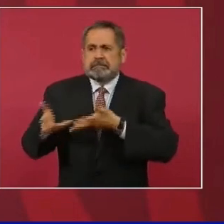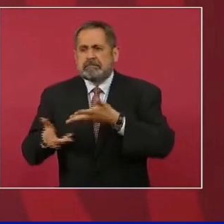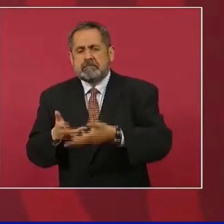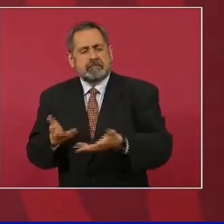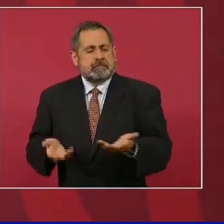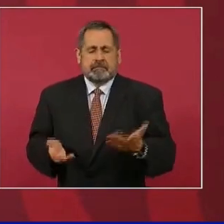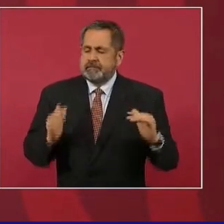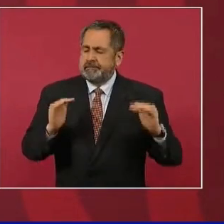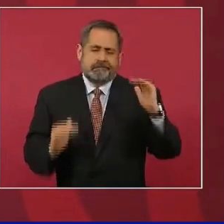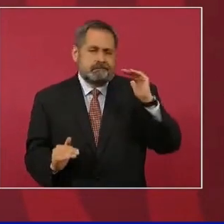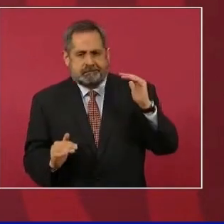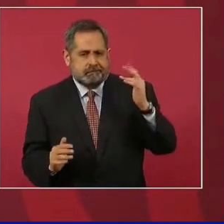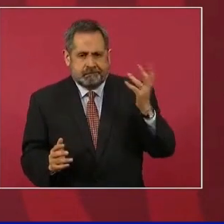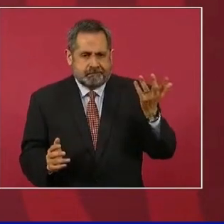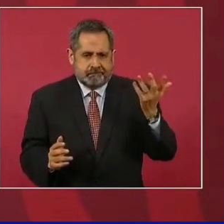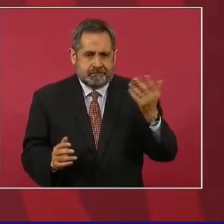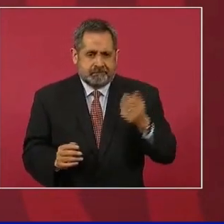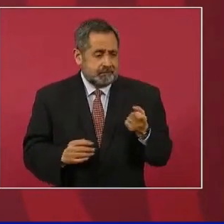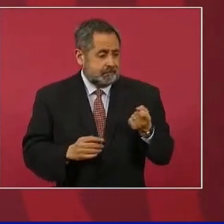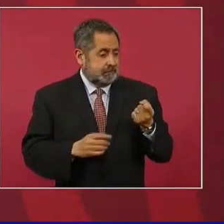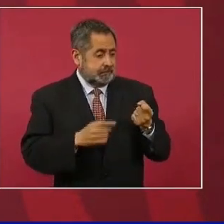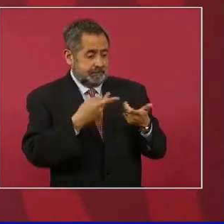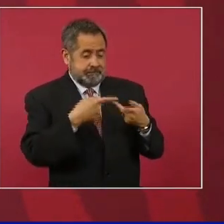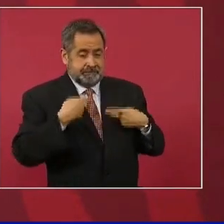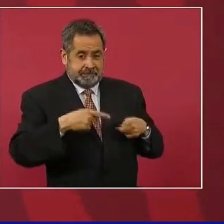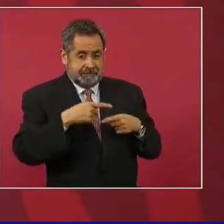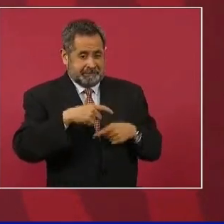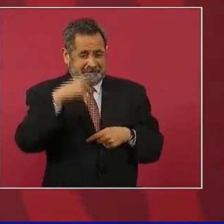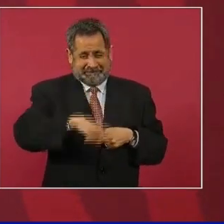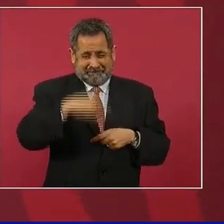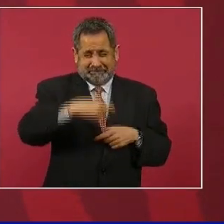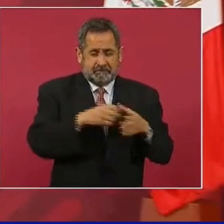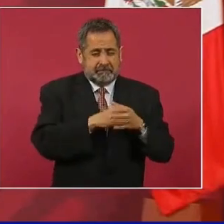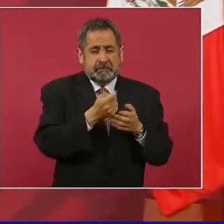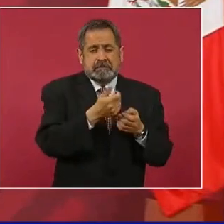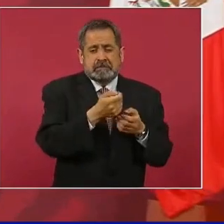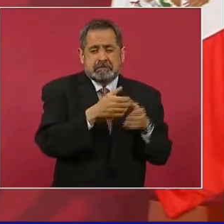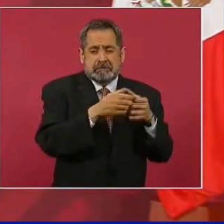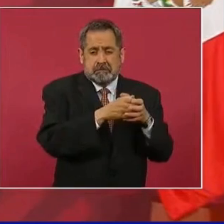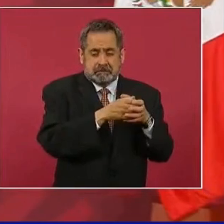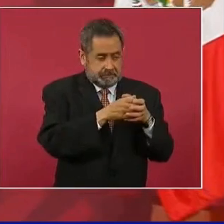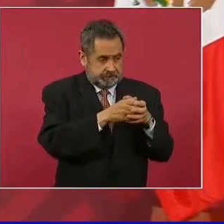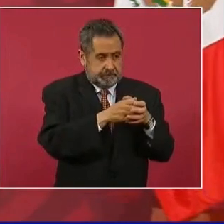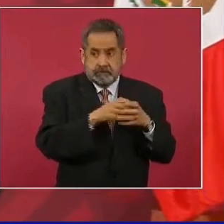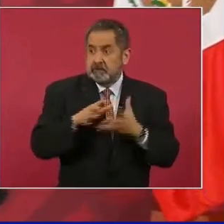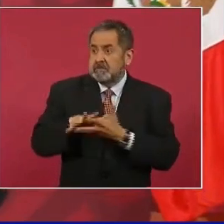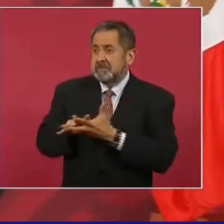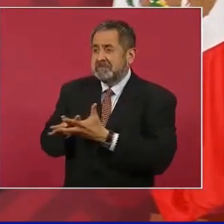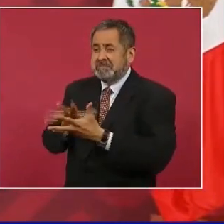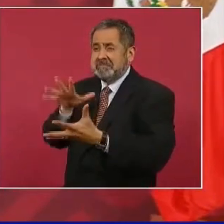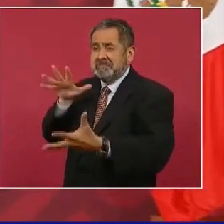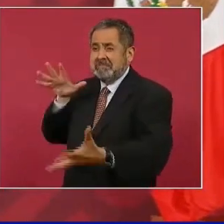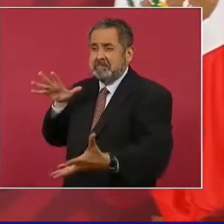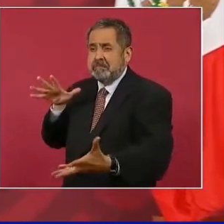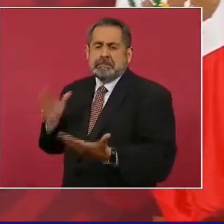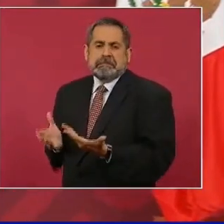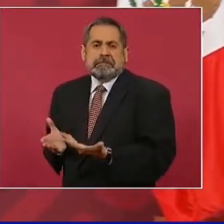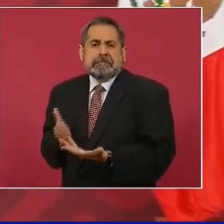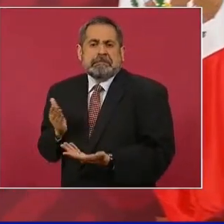Son pocos los que tienen mucho y muchos los que tienen poco.